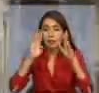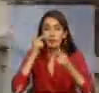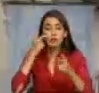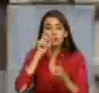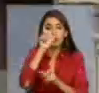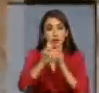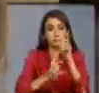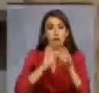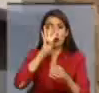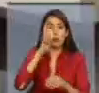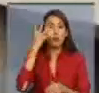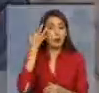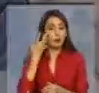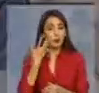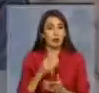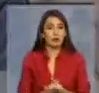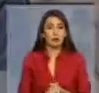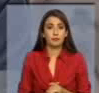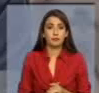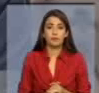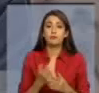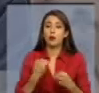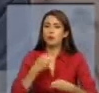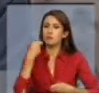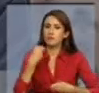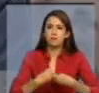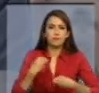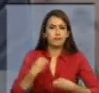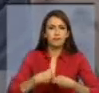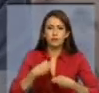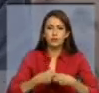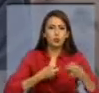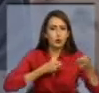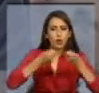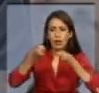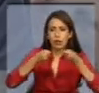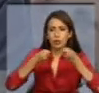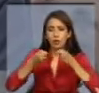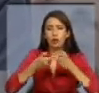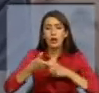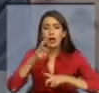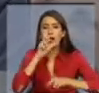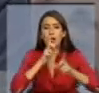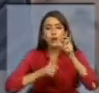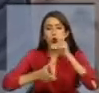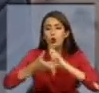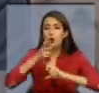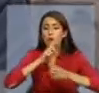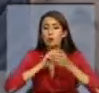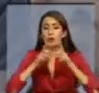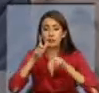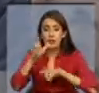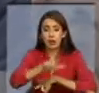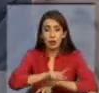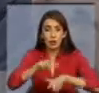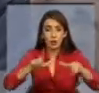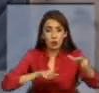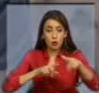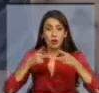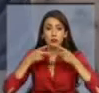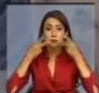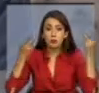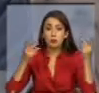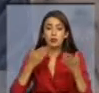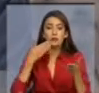4 días de feriado. Vamos a ser muy estrictos en el control del consumo de bebidas alcohólicas en el espacio público. Por lo tanto,